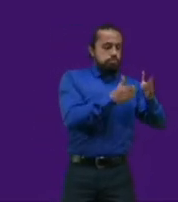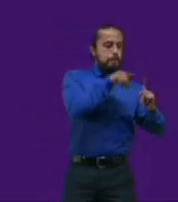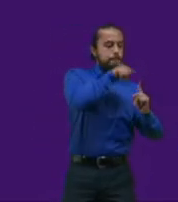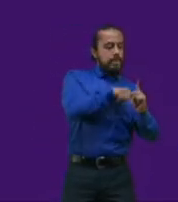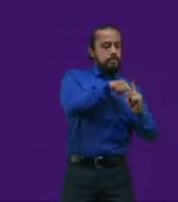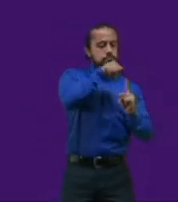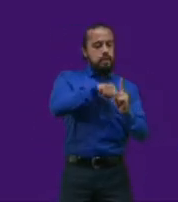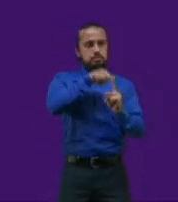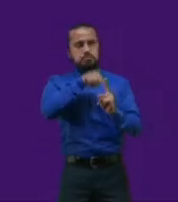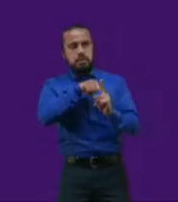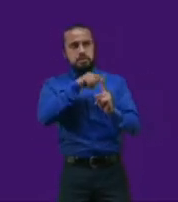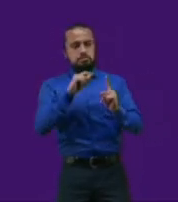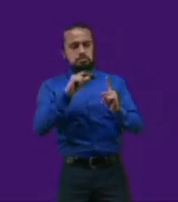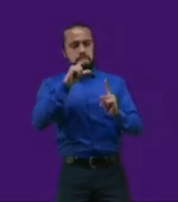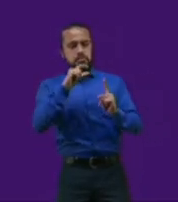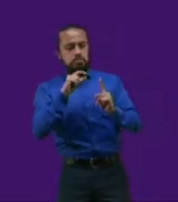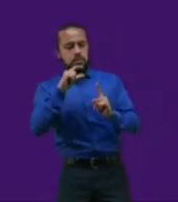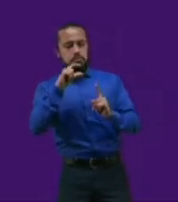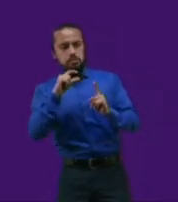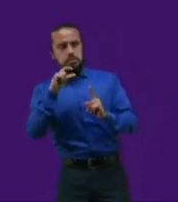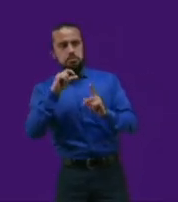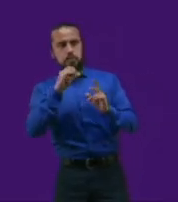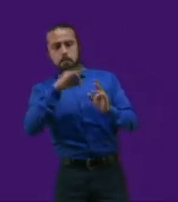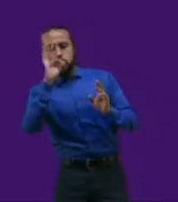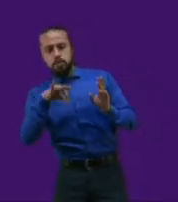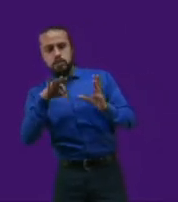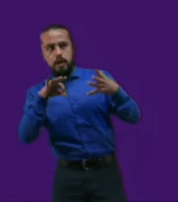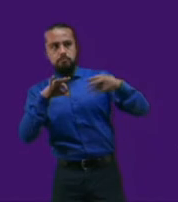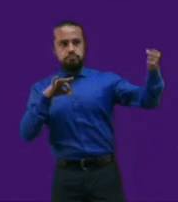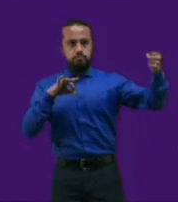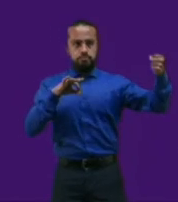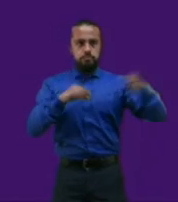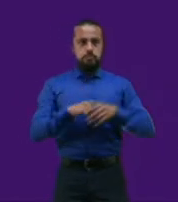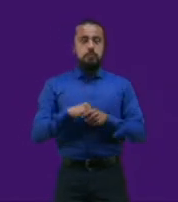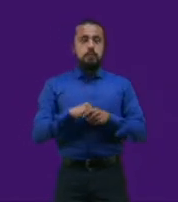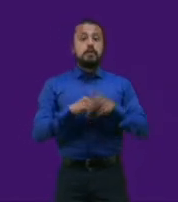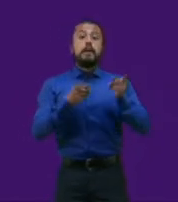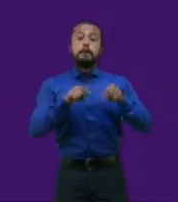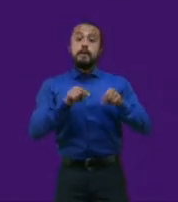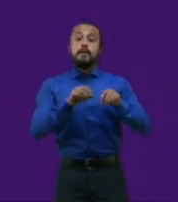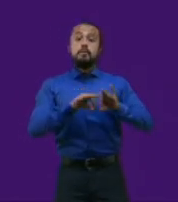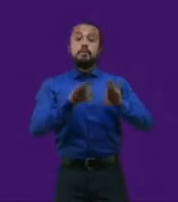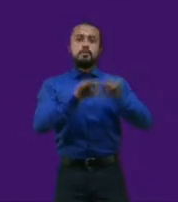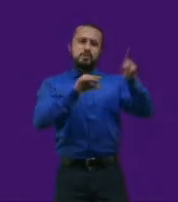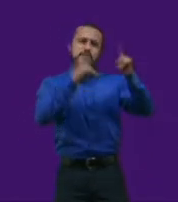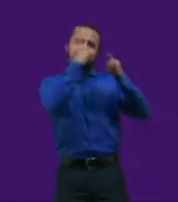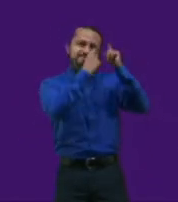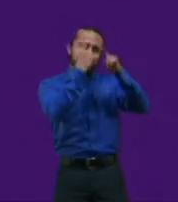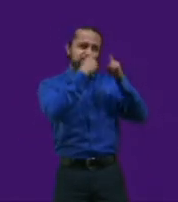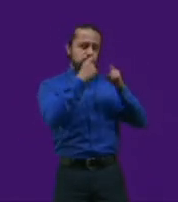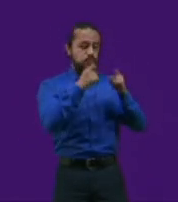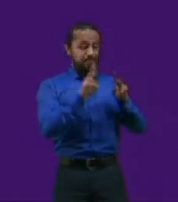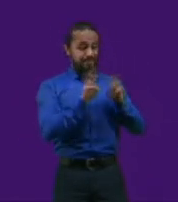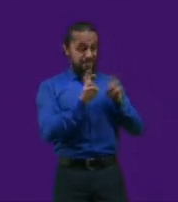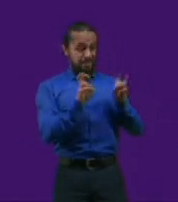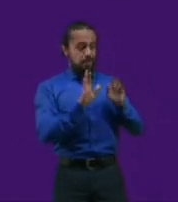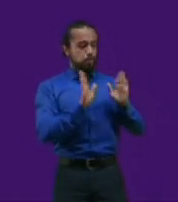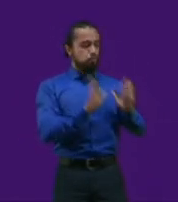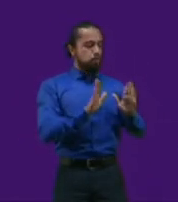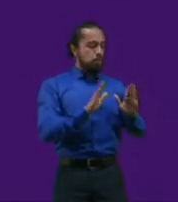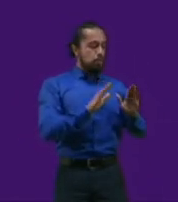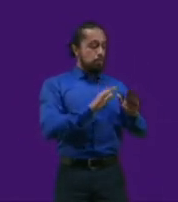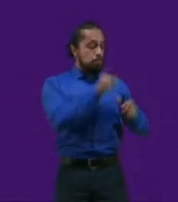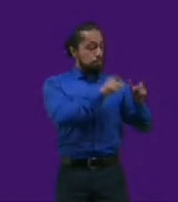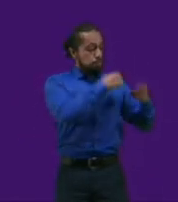decía, o sea, yo pienso que también es importante que pienses el tema de los inversionistas. En mi caso, pues he